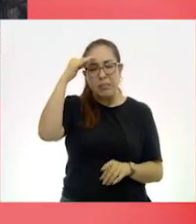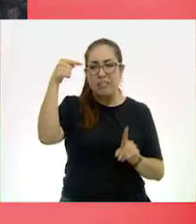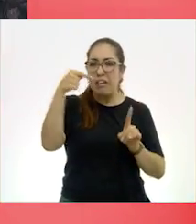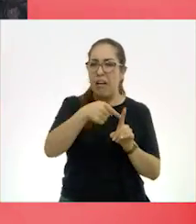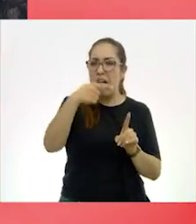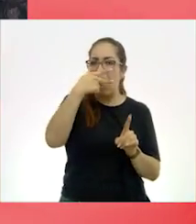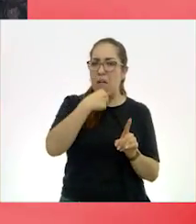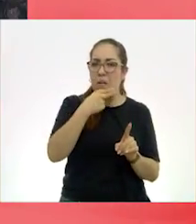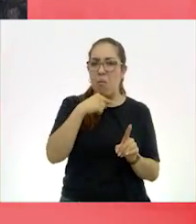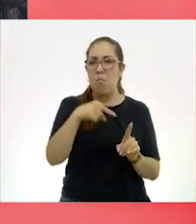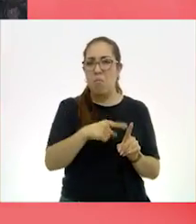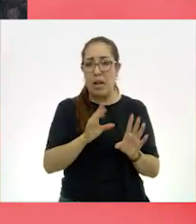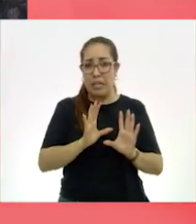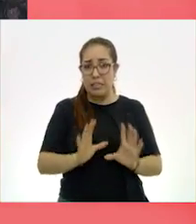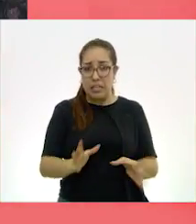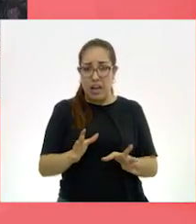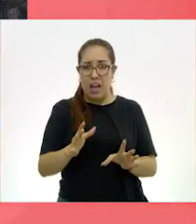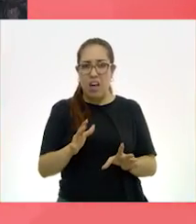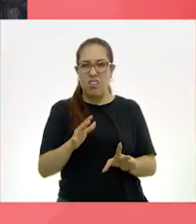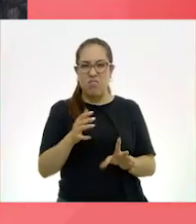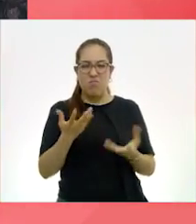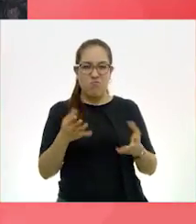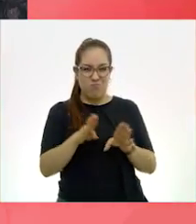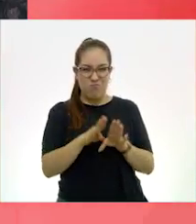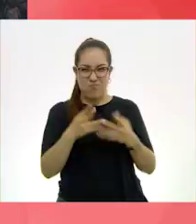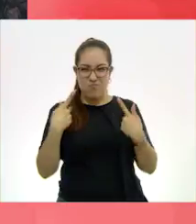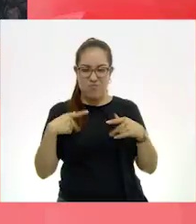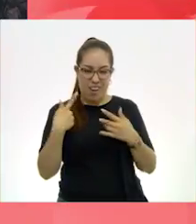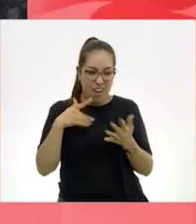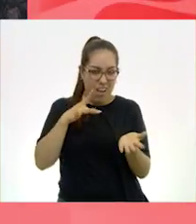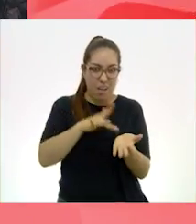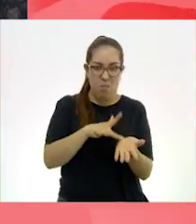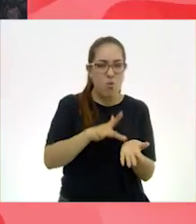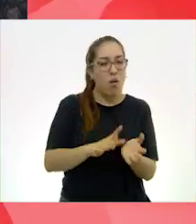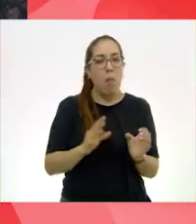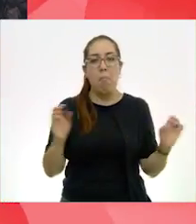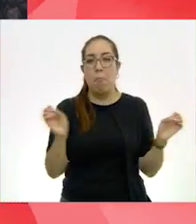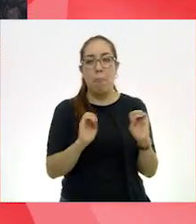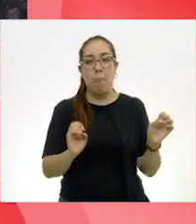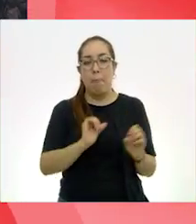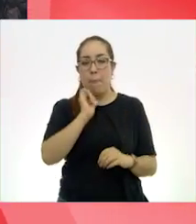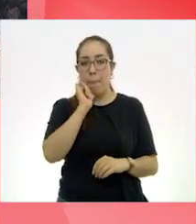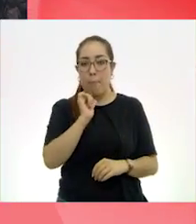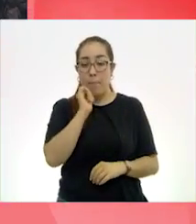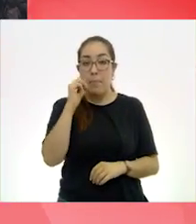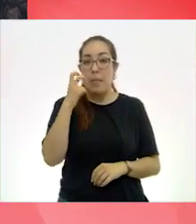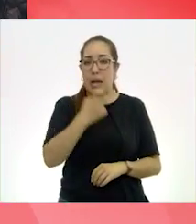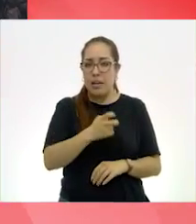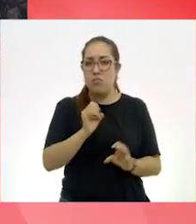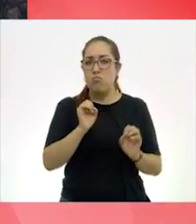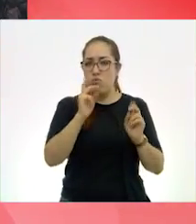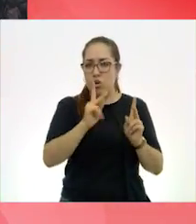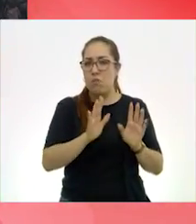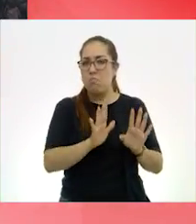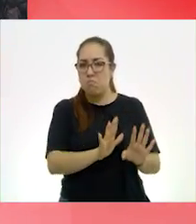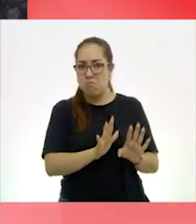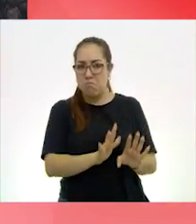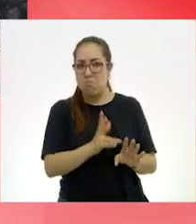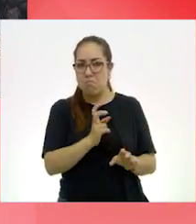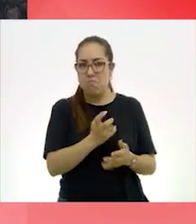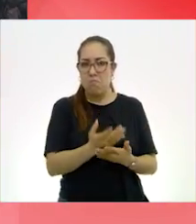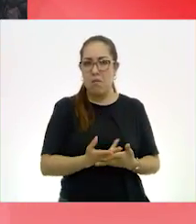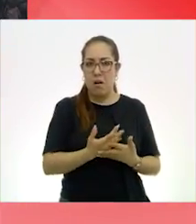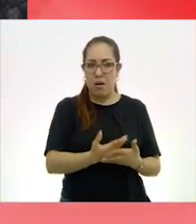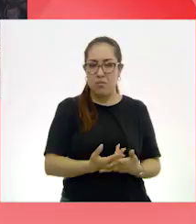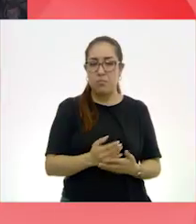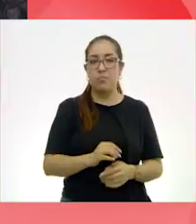club político, no había una fuerza política detrás. Pero eso funciona como caja de resonancia y